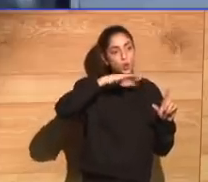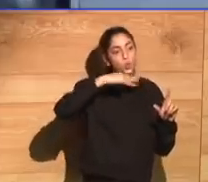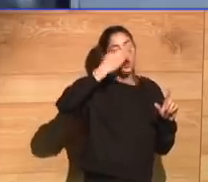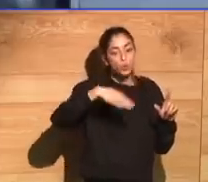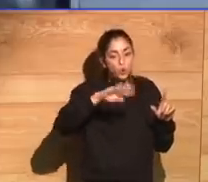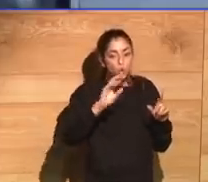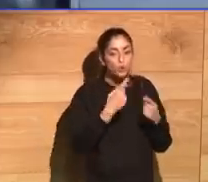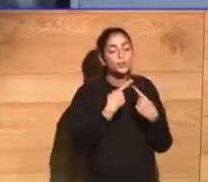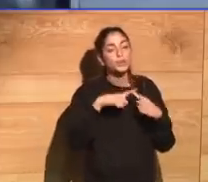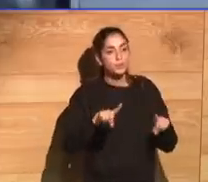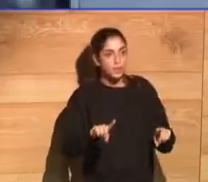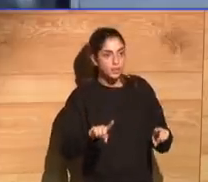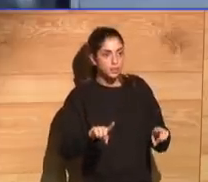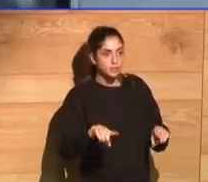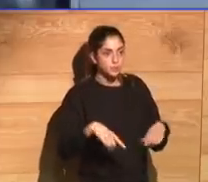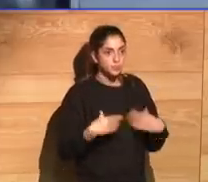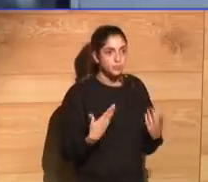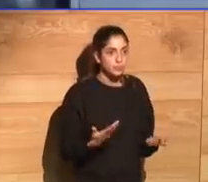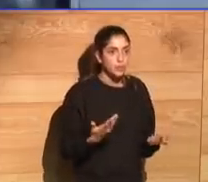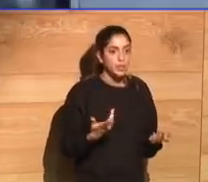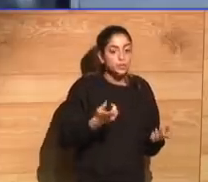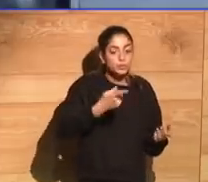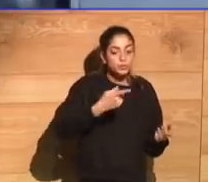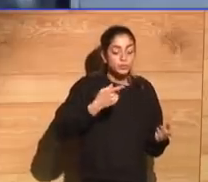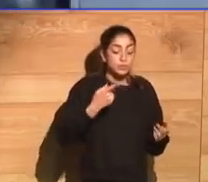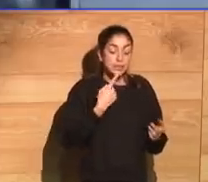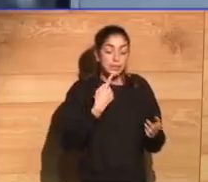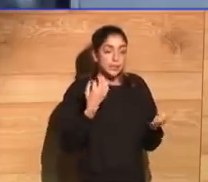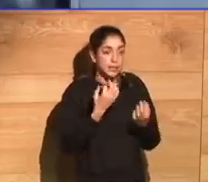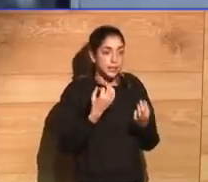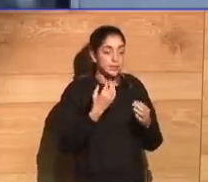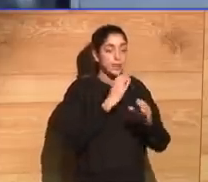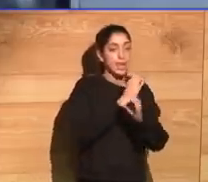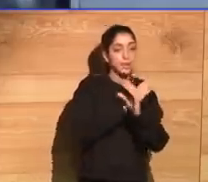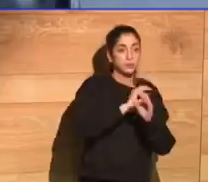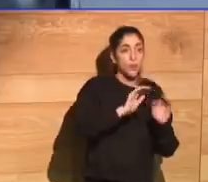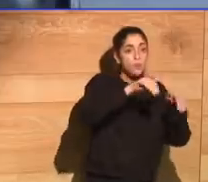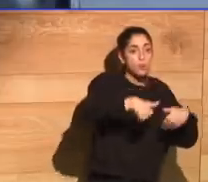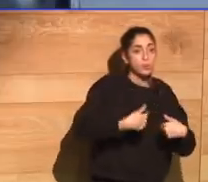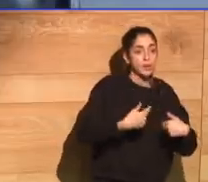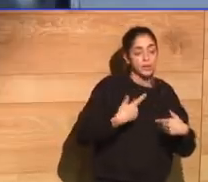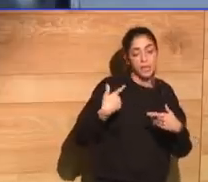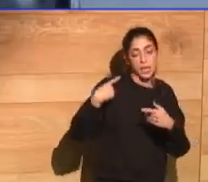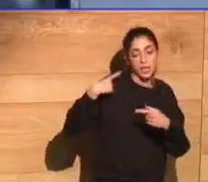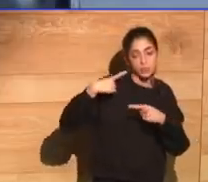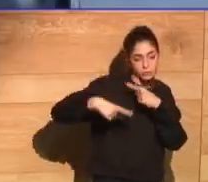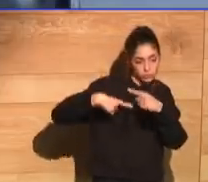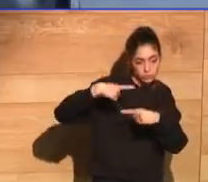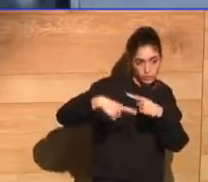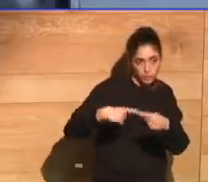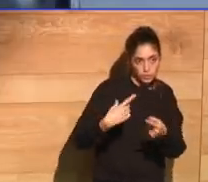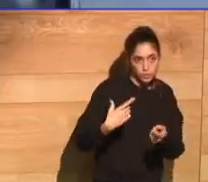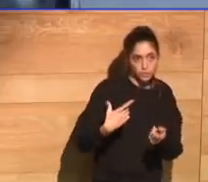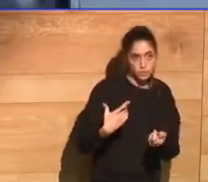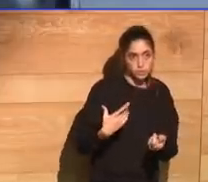Link, ¿de qué? Que es lo que quiere volver a los TVOs originales o el modo en que él los entiende. Porque no existe tal cosa como los TVOs originales. ¿Qué son los